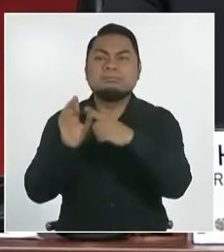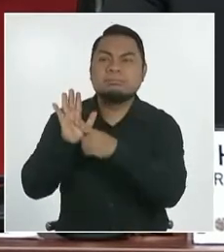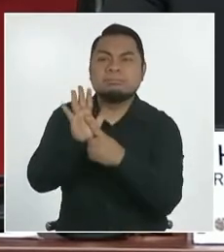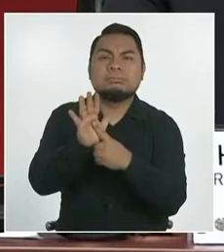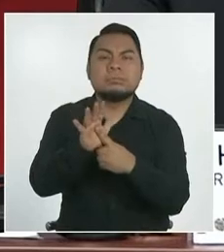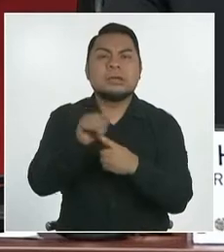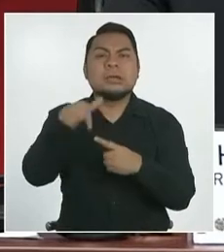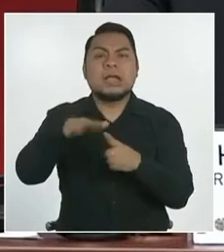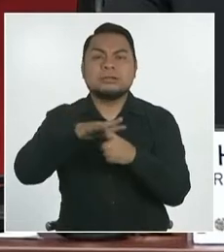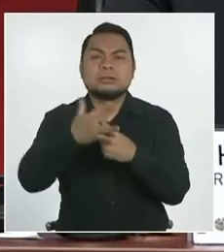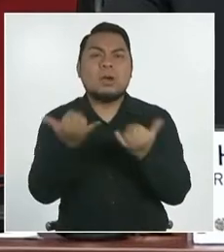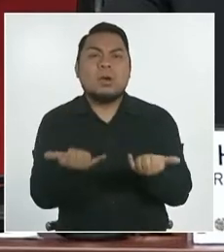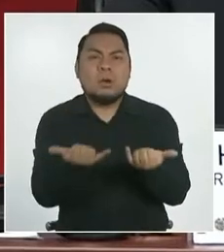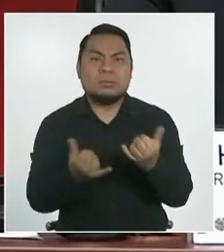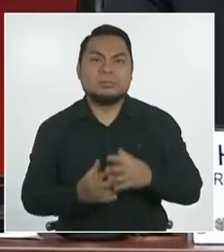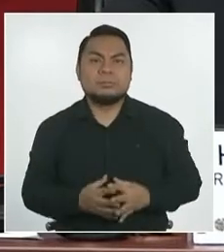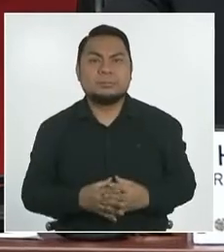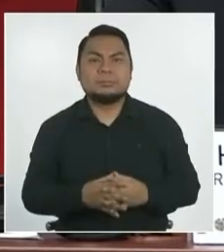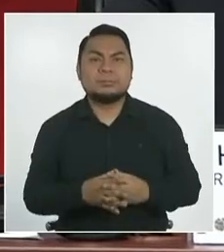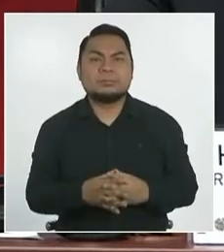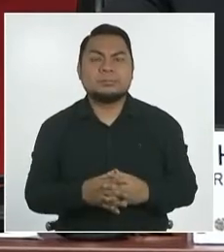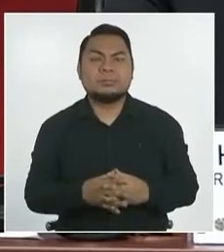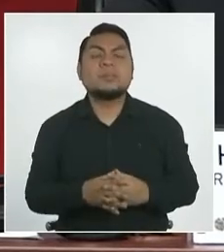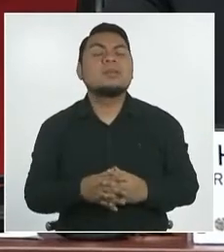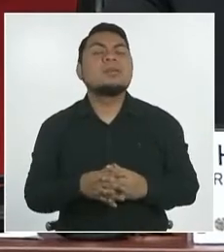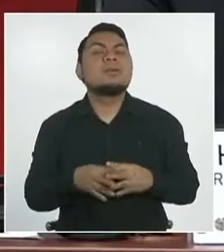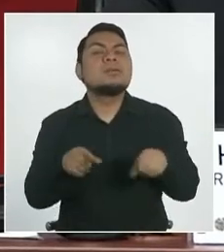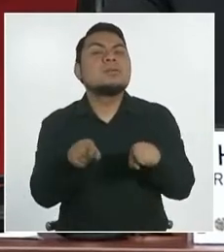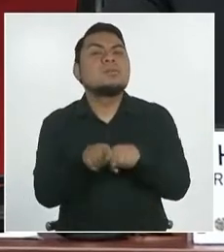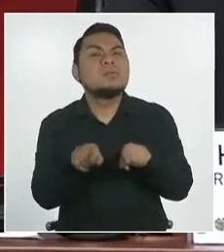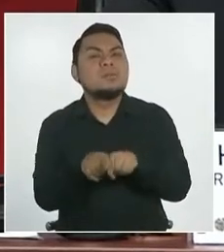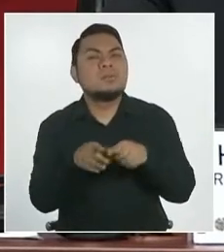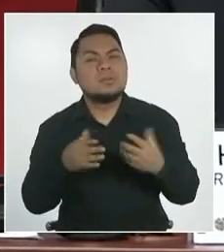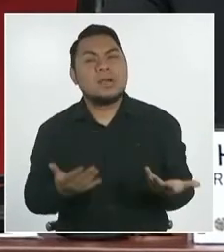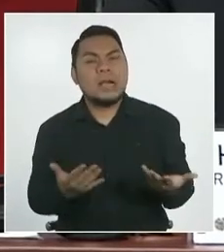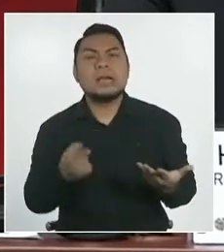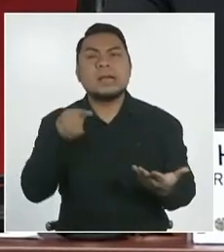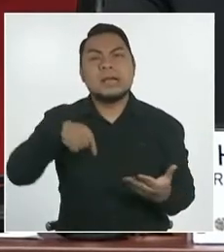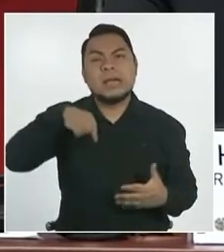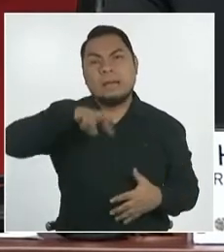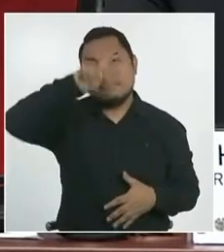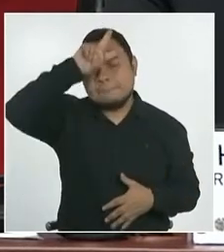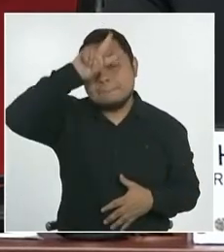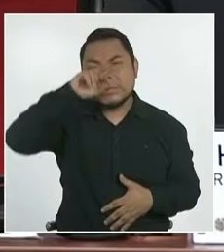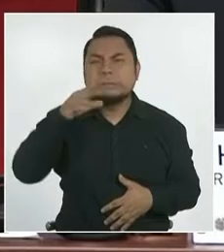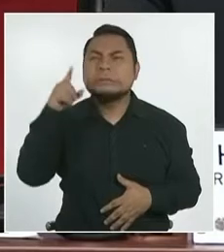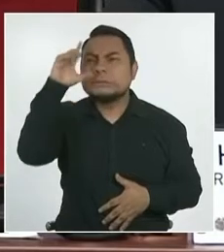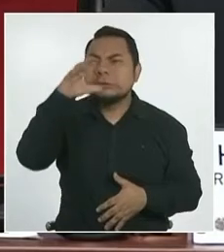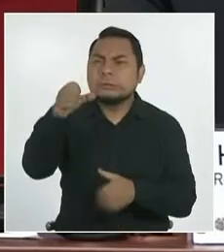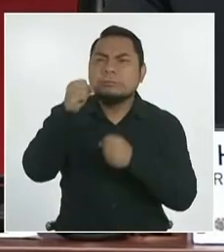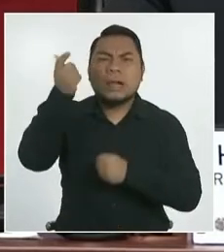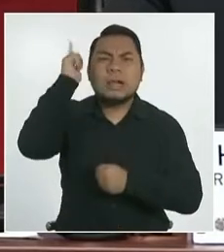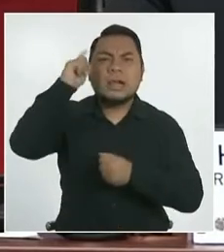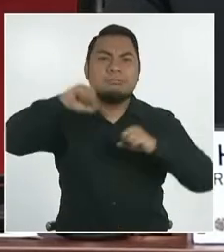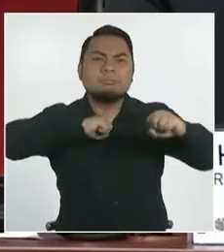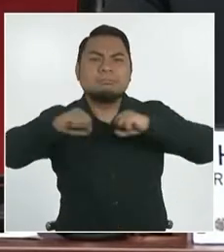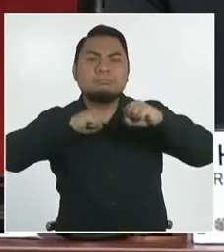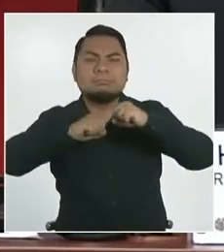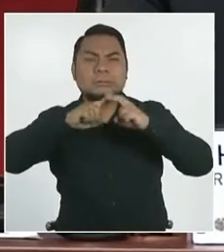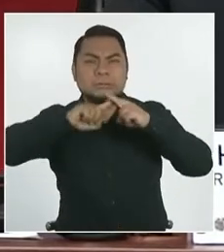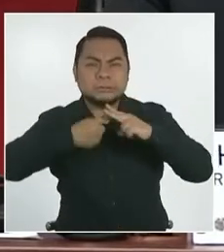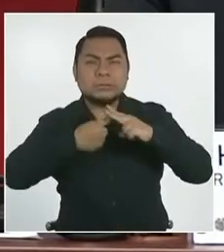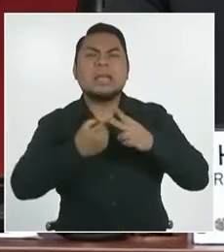el contexto actual. De igual manera, el Perú busca liderar iniciativas en